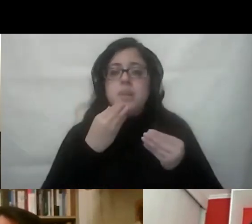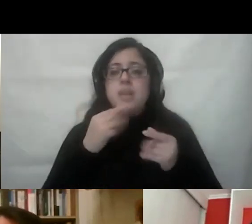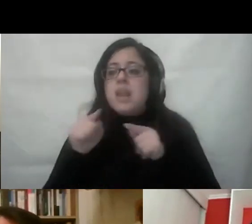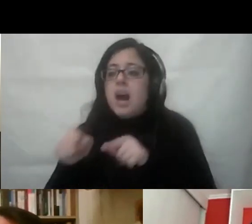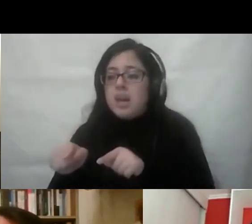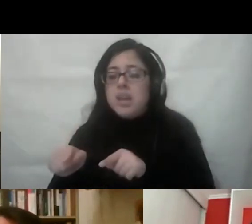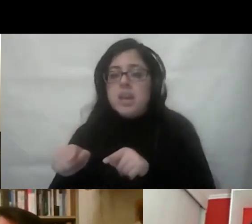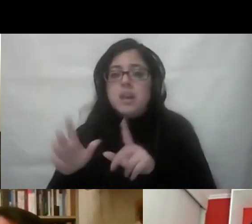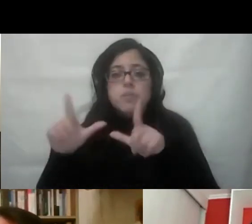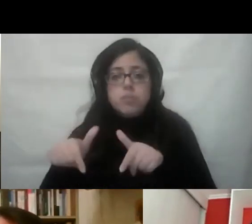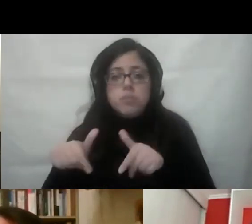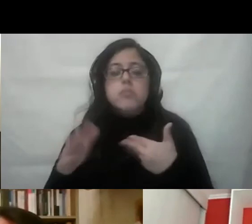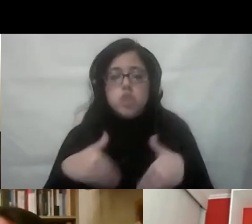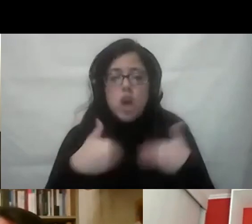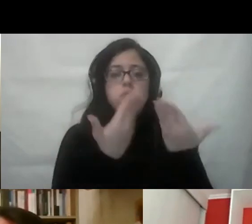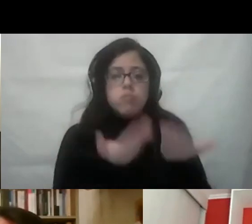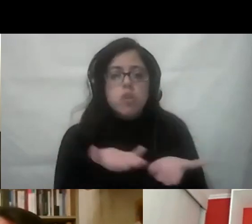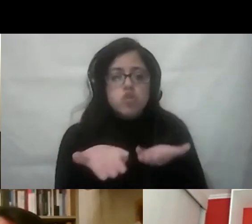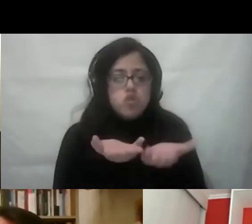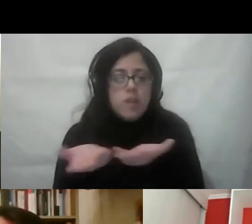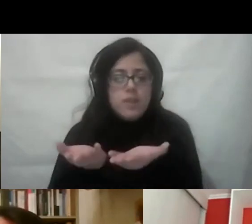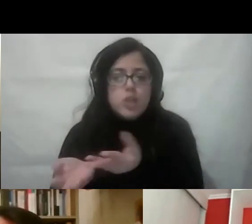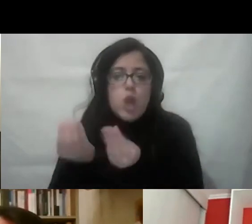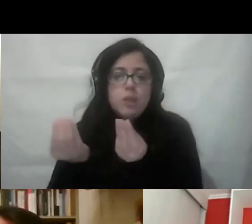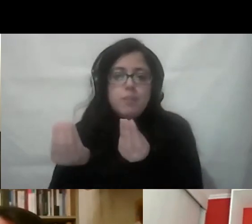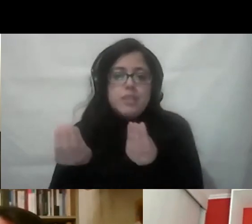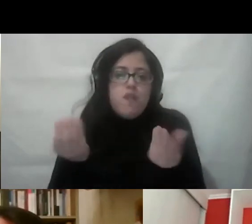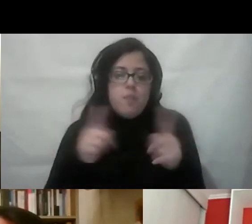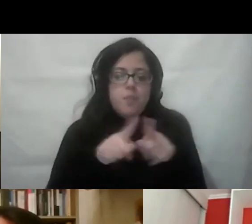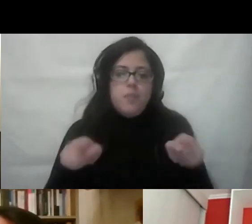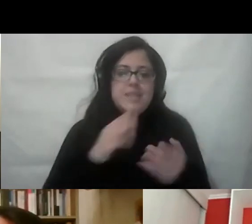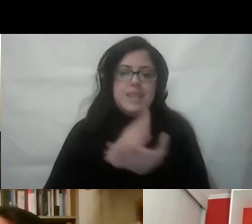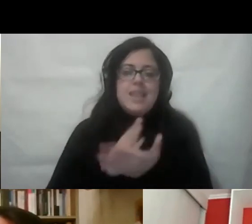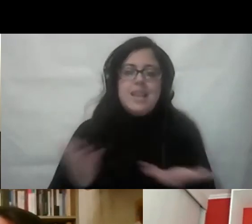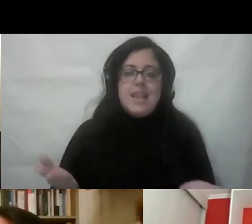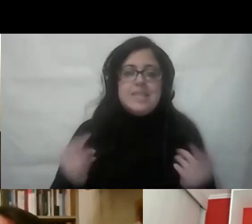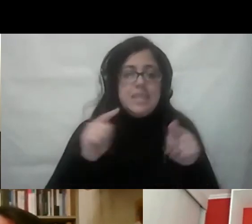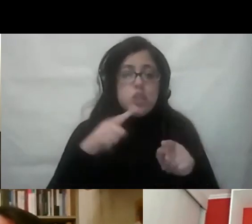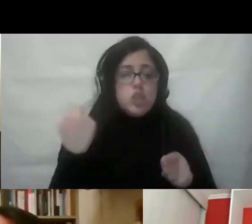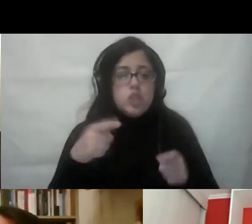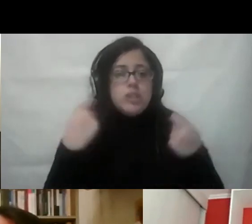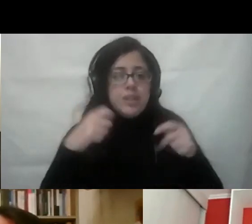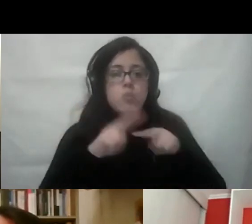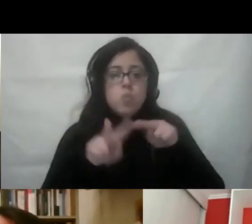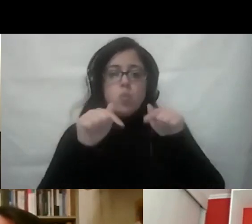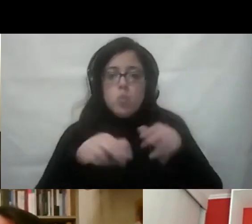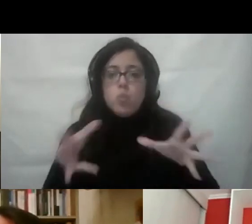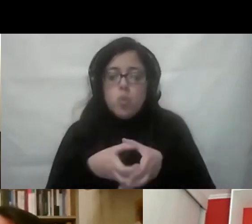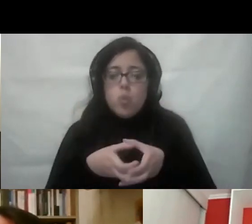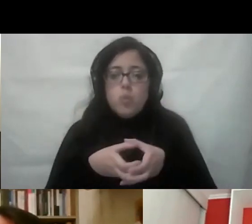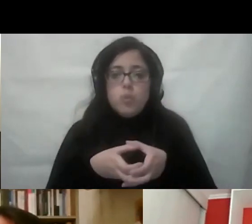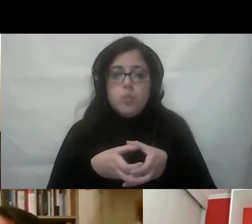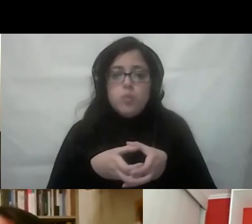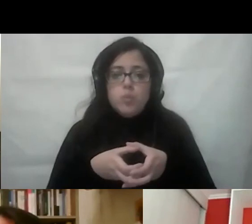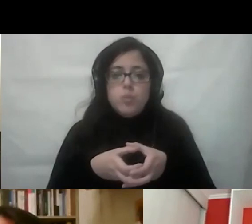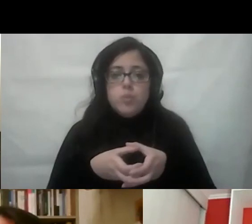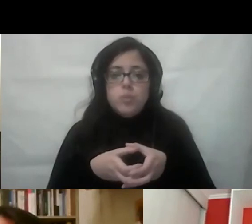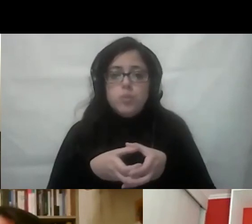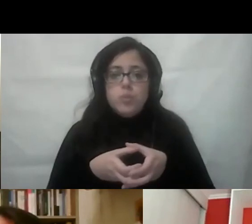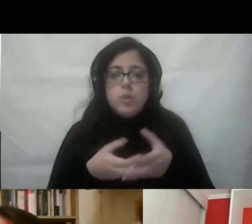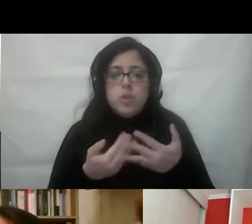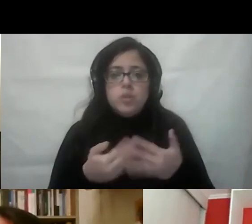estar al servicio de lo que está pasando en las salas de clase, y eso es lo que estamos tratando de hacer en este equipo. Así es que leí harto que tienen